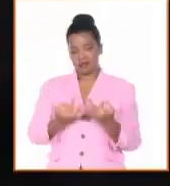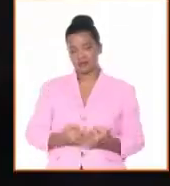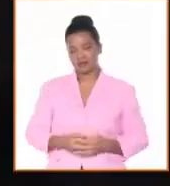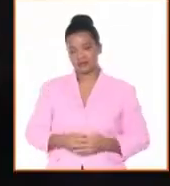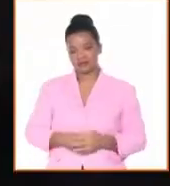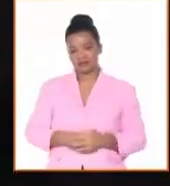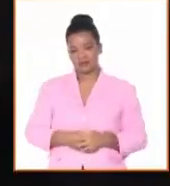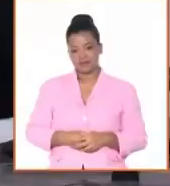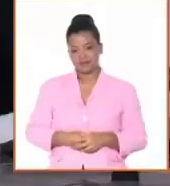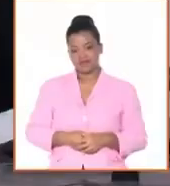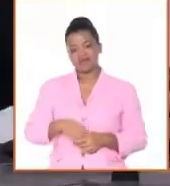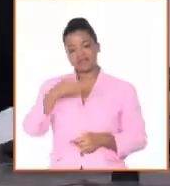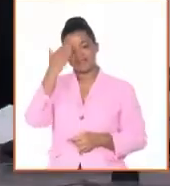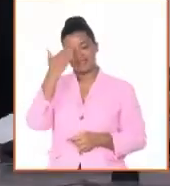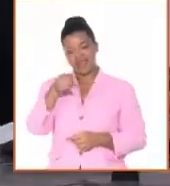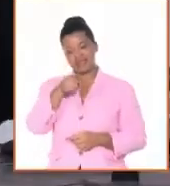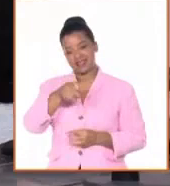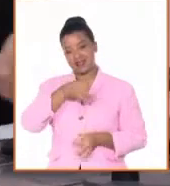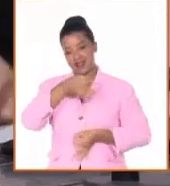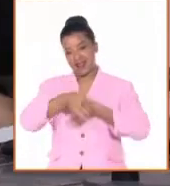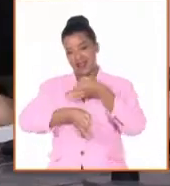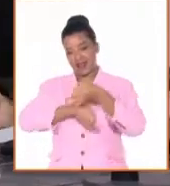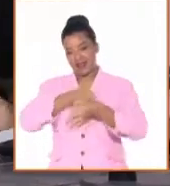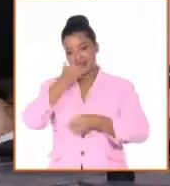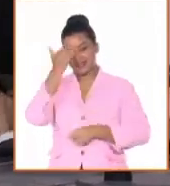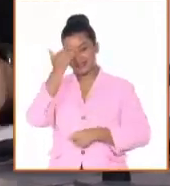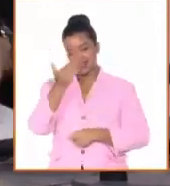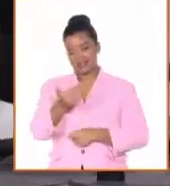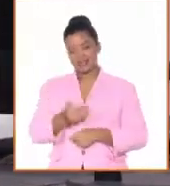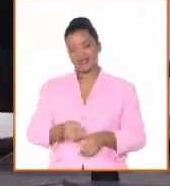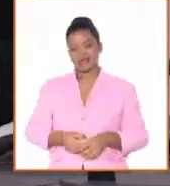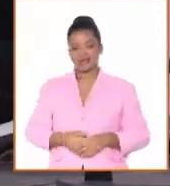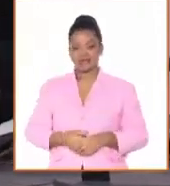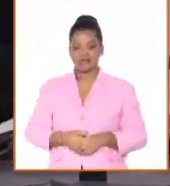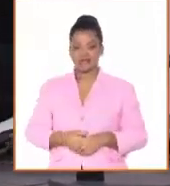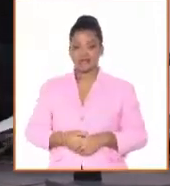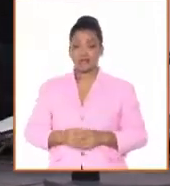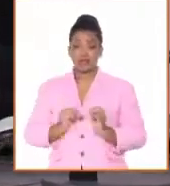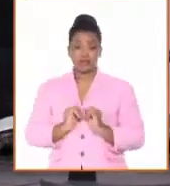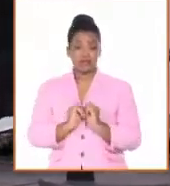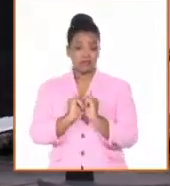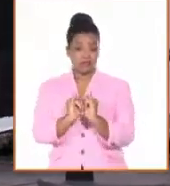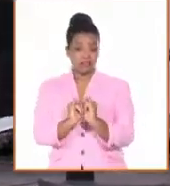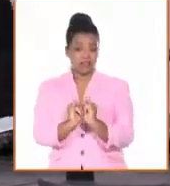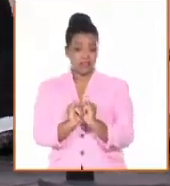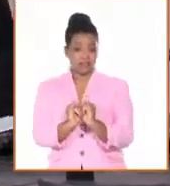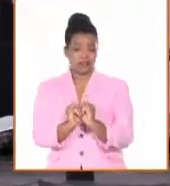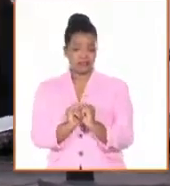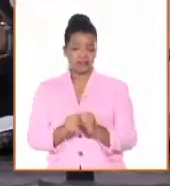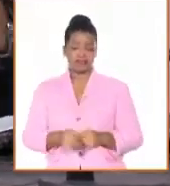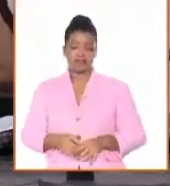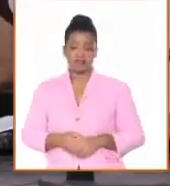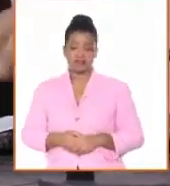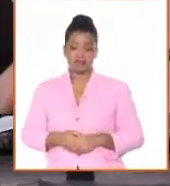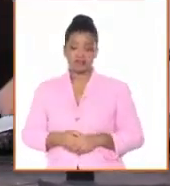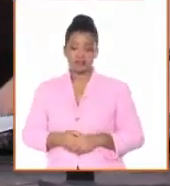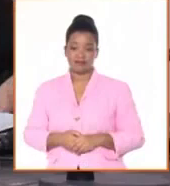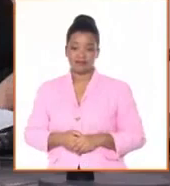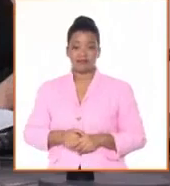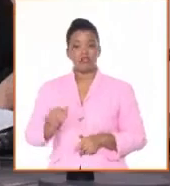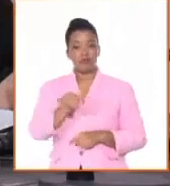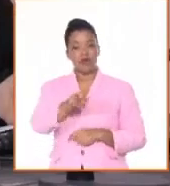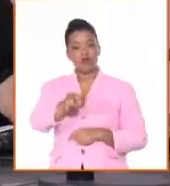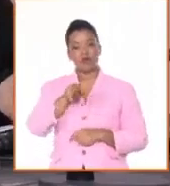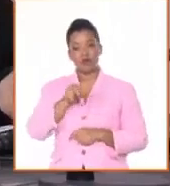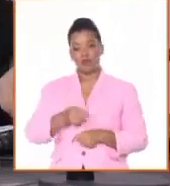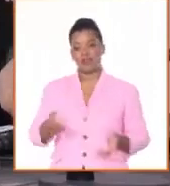bueno Gracias Alicia por estas opiniones son parte y esta estas informaciones que son parte también de los nuevos desarrollos que